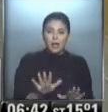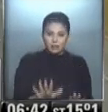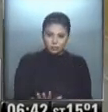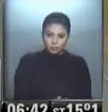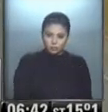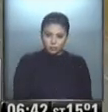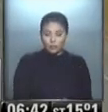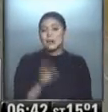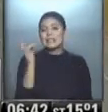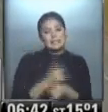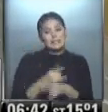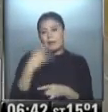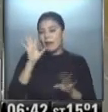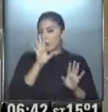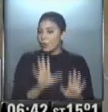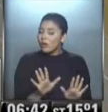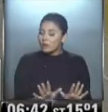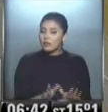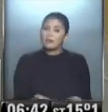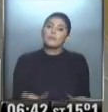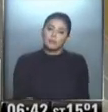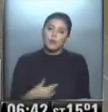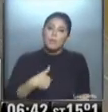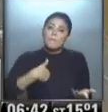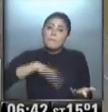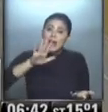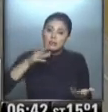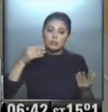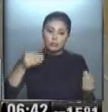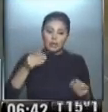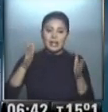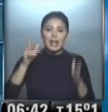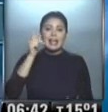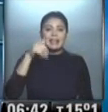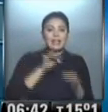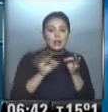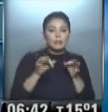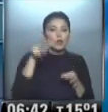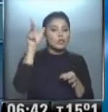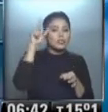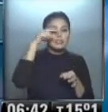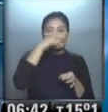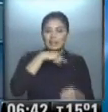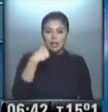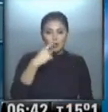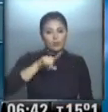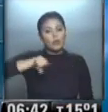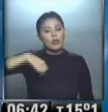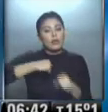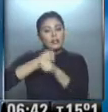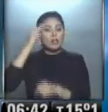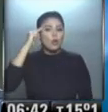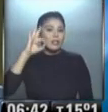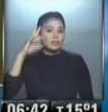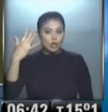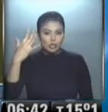ningún tramo hay que circular con alta velocidad, pero sí tener mucha precaución entre los kilómetros 871 y el 905,